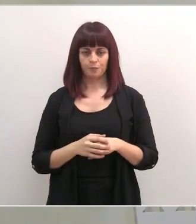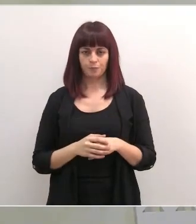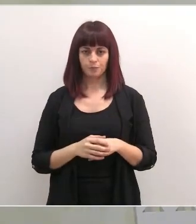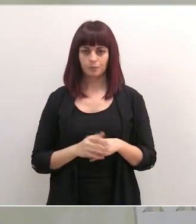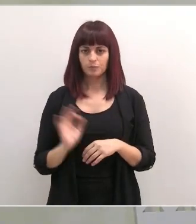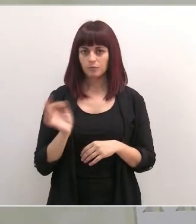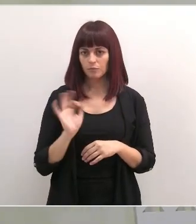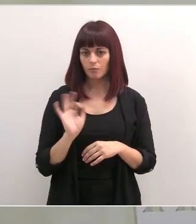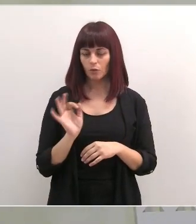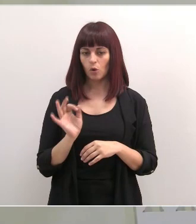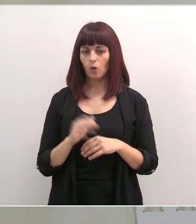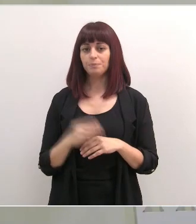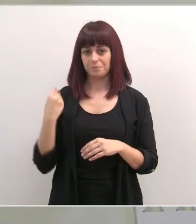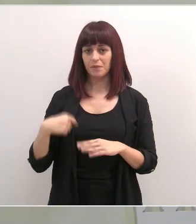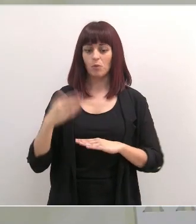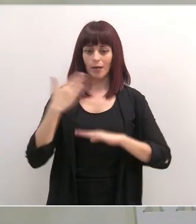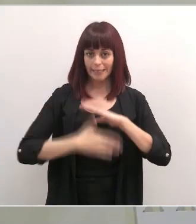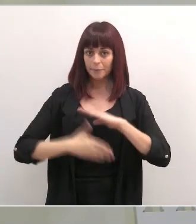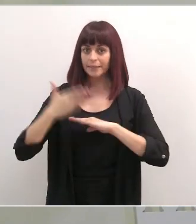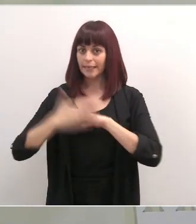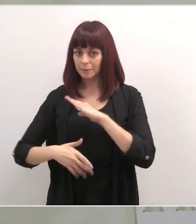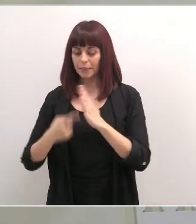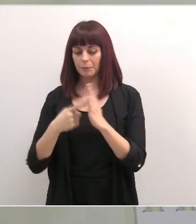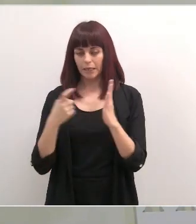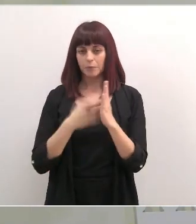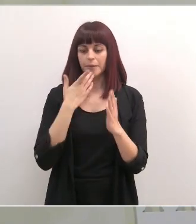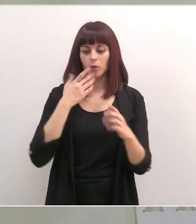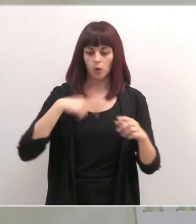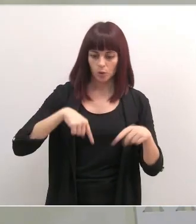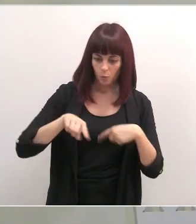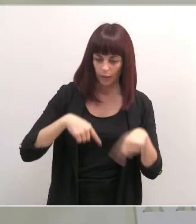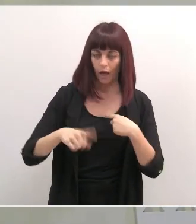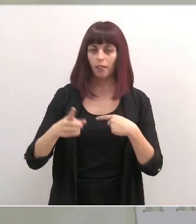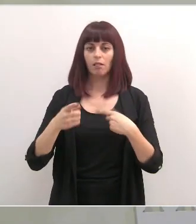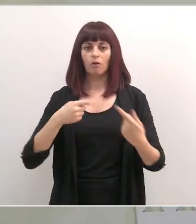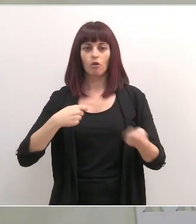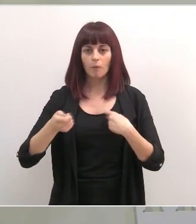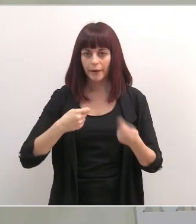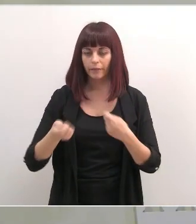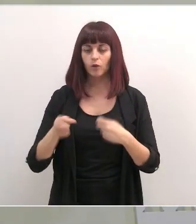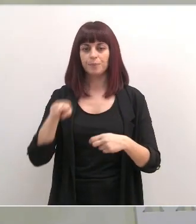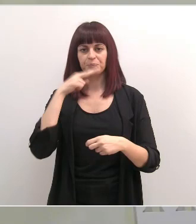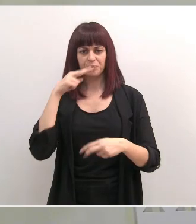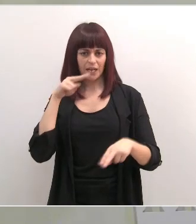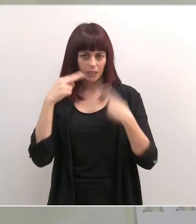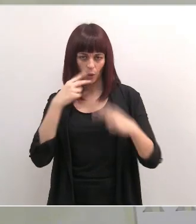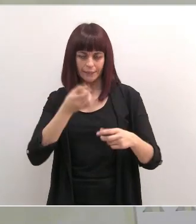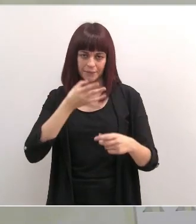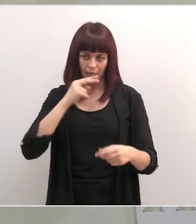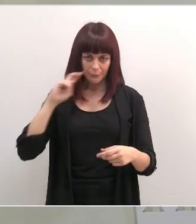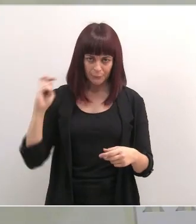las limitaciones que ahora mismo tenemos en todo, en movilidad, en comercios o en o en restauración